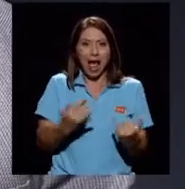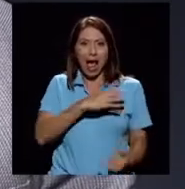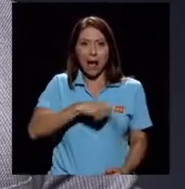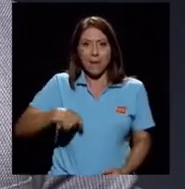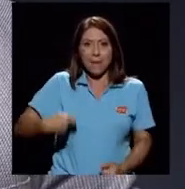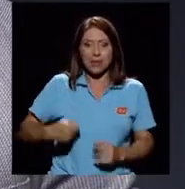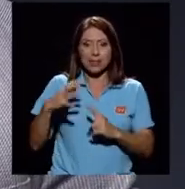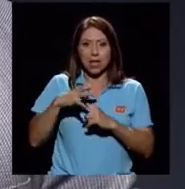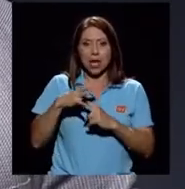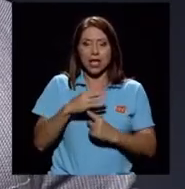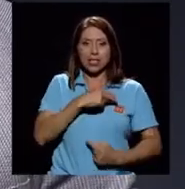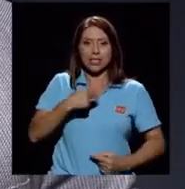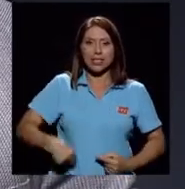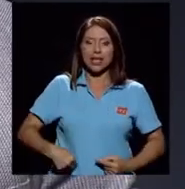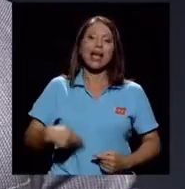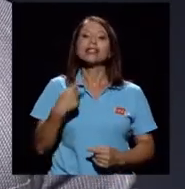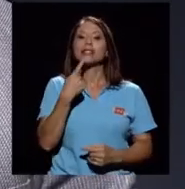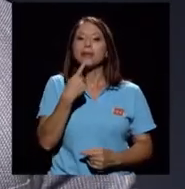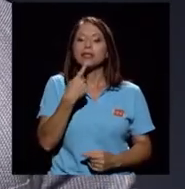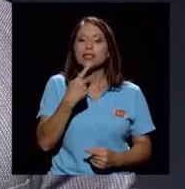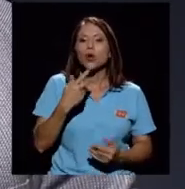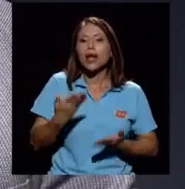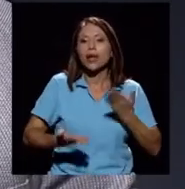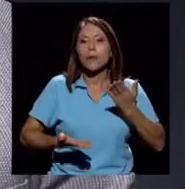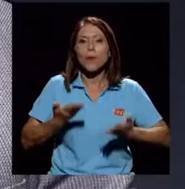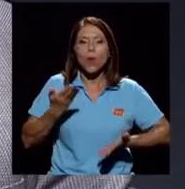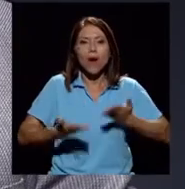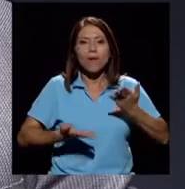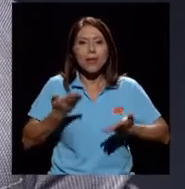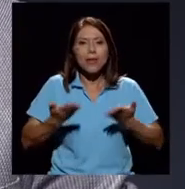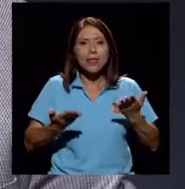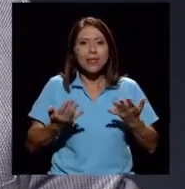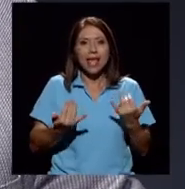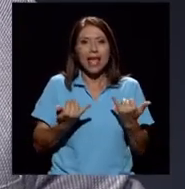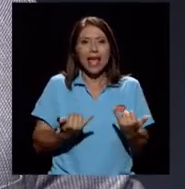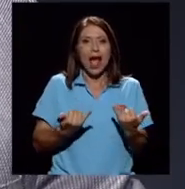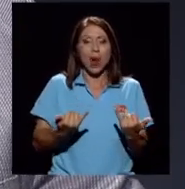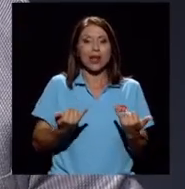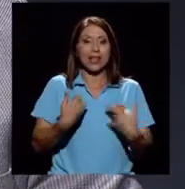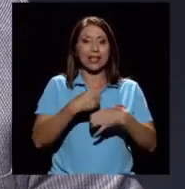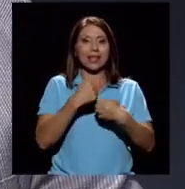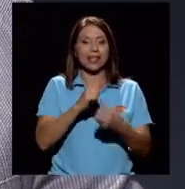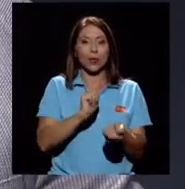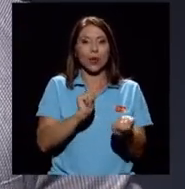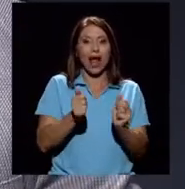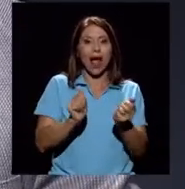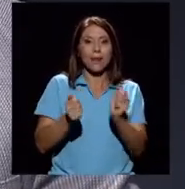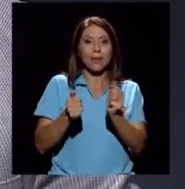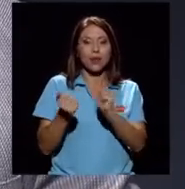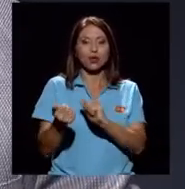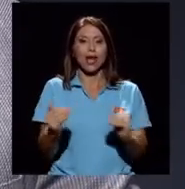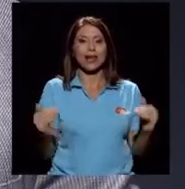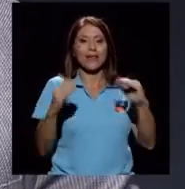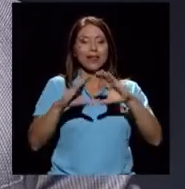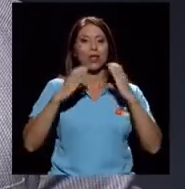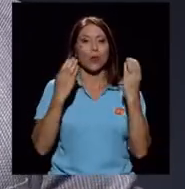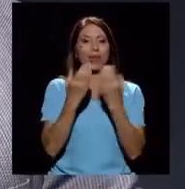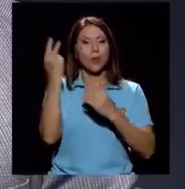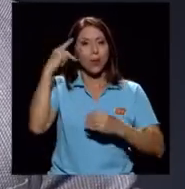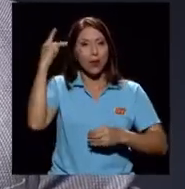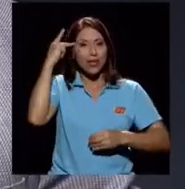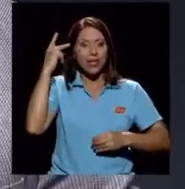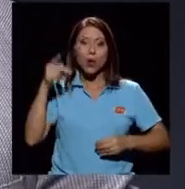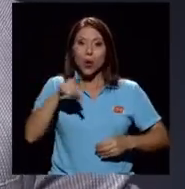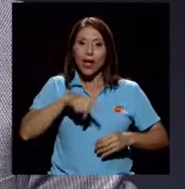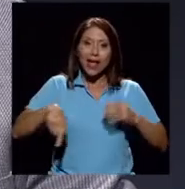inclusive probablemente esté en los cambios que está haciendo a nivel del del comité político ellos funcionan ese que el